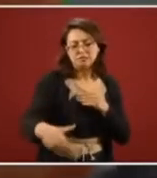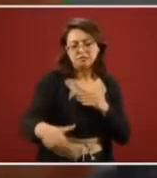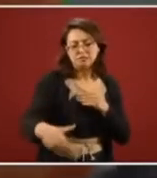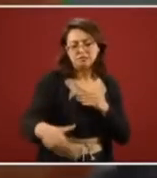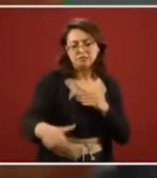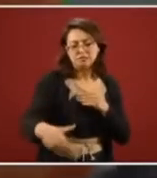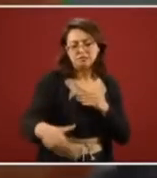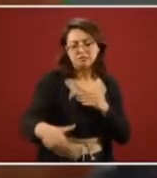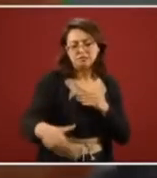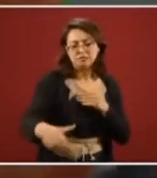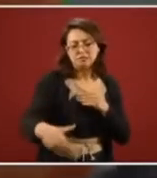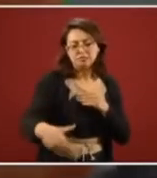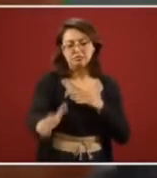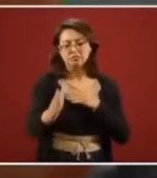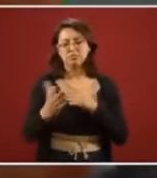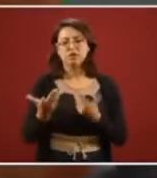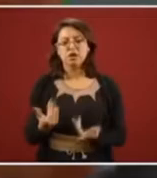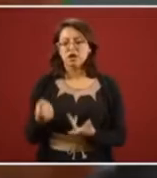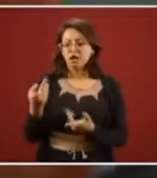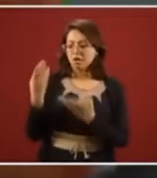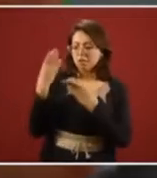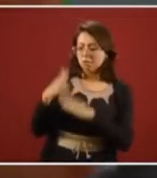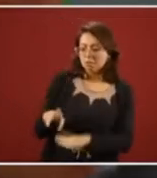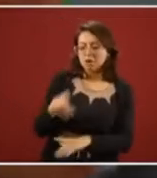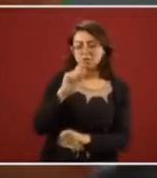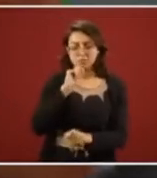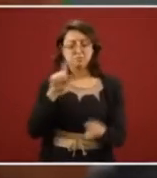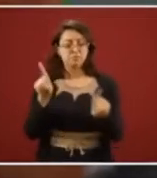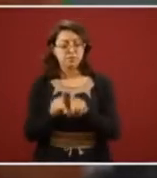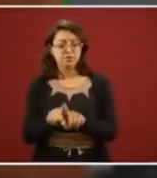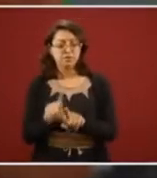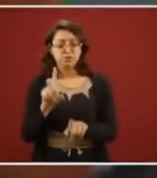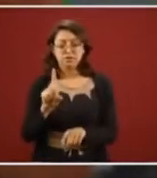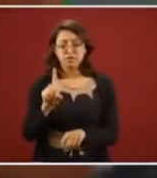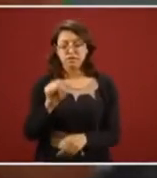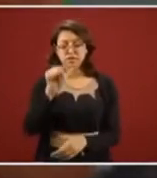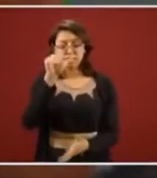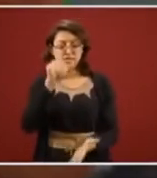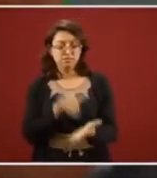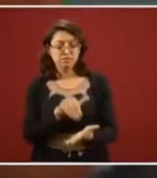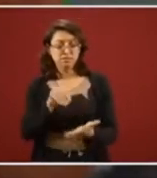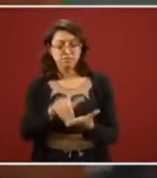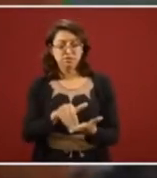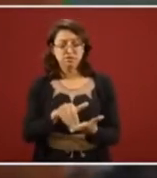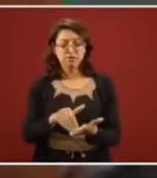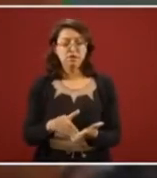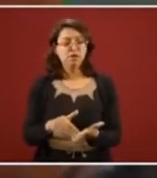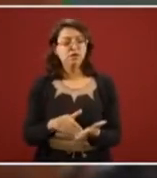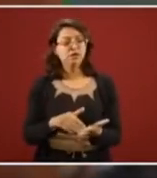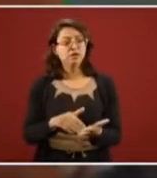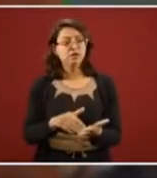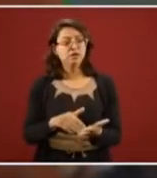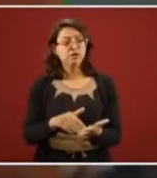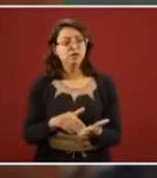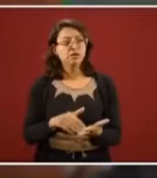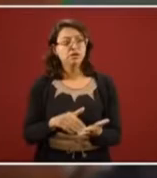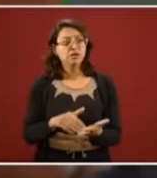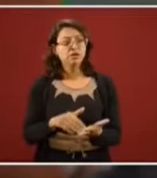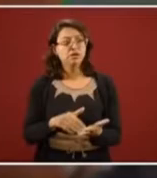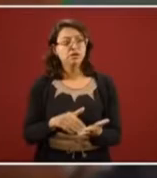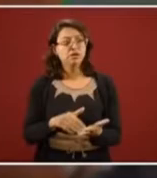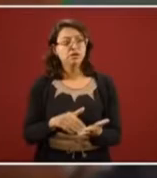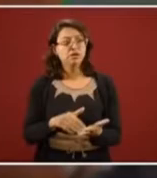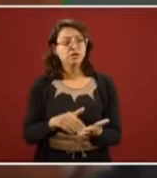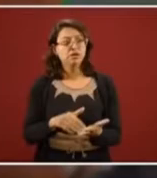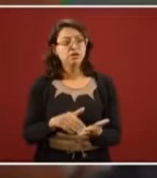banco el server si gran parte de los 36 mil millones de remesas que envían o de un